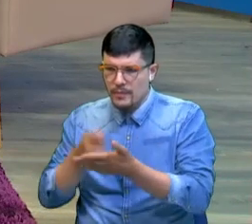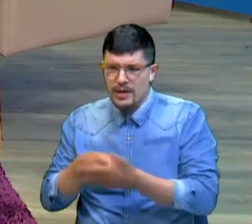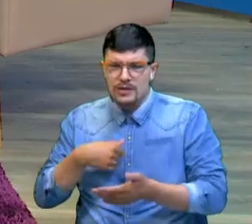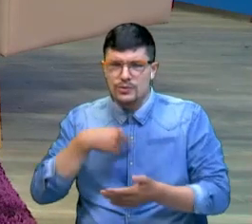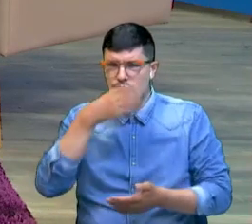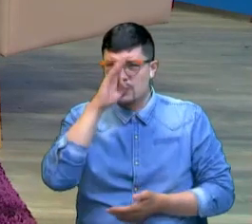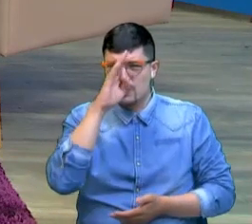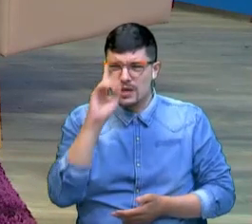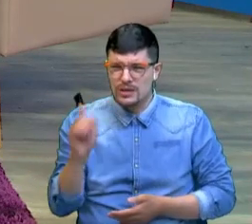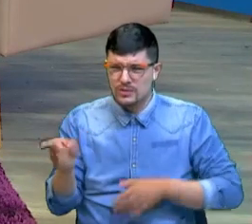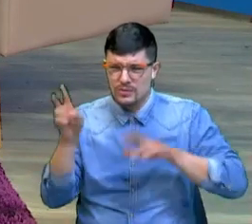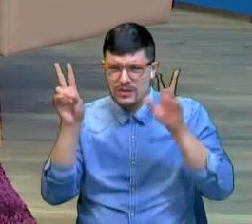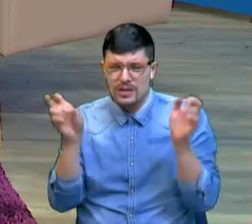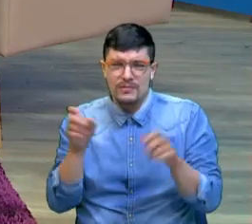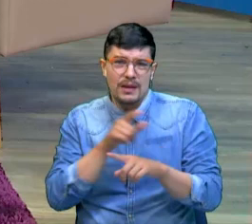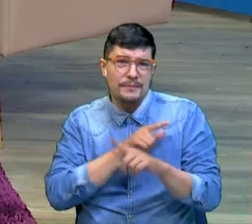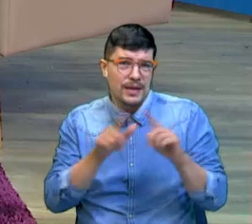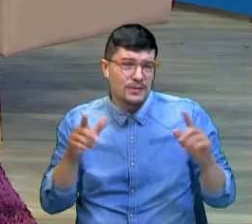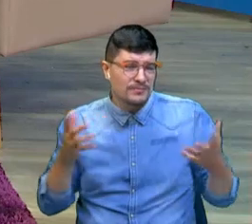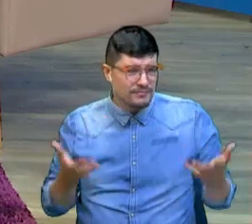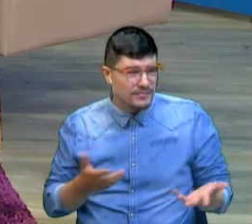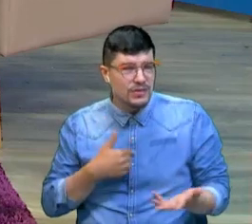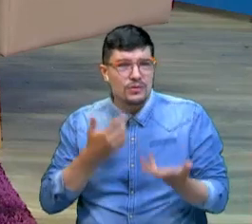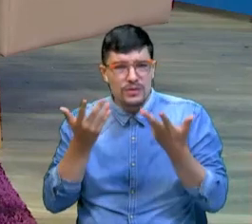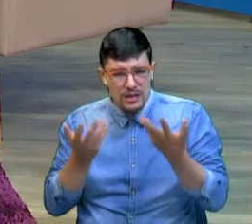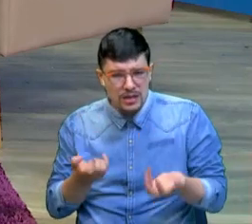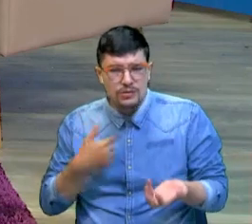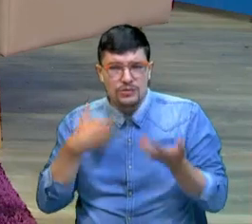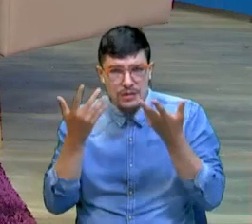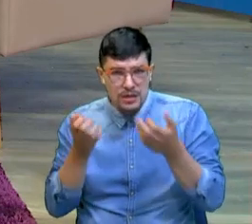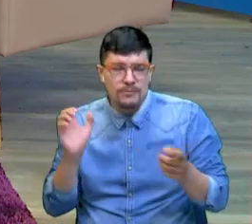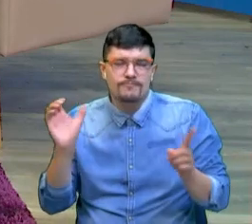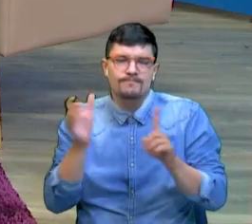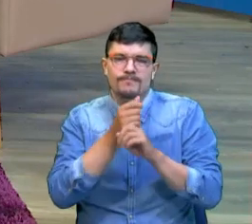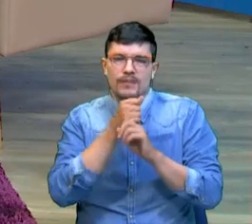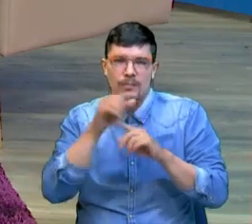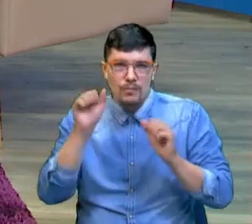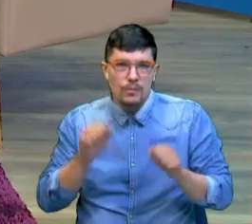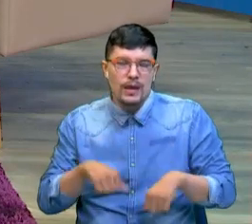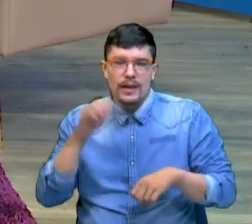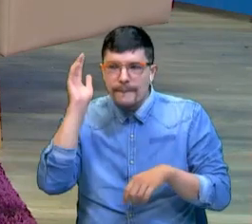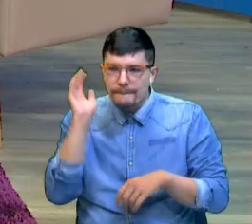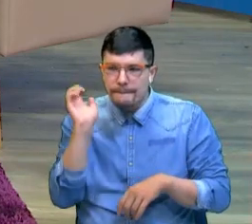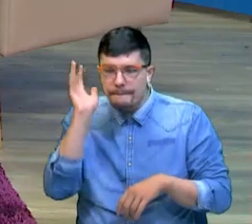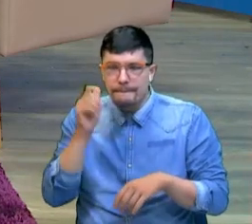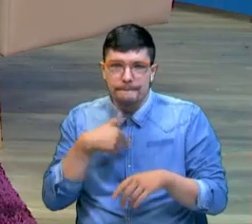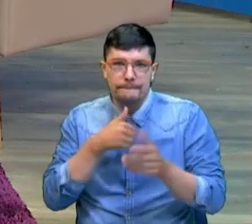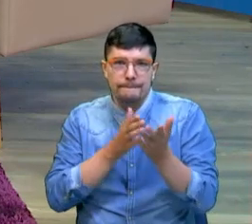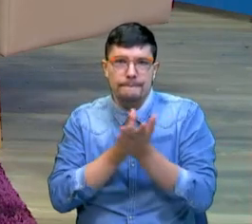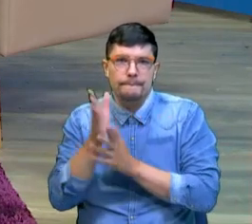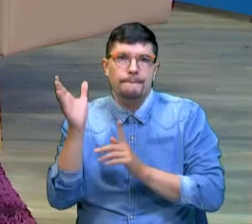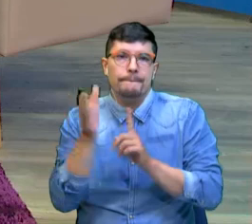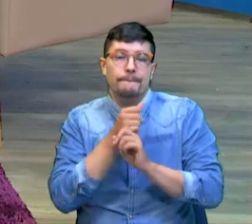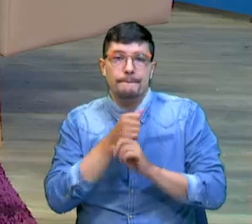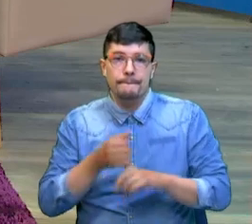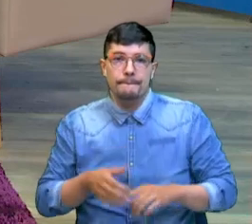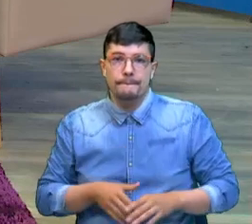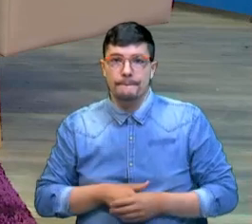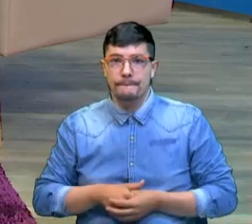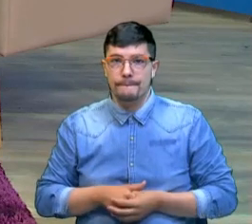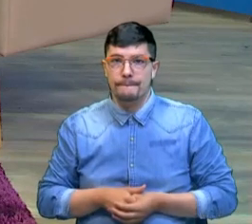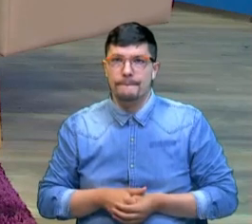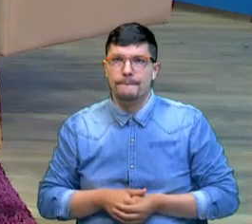tantas dudas con eso, pero yo aspiro a que todavía pueda seguir con mi pensioncita ahí, así sea un